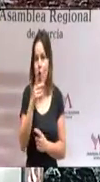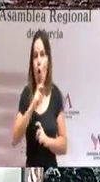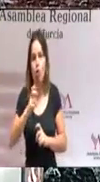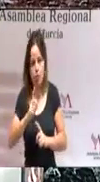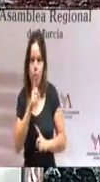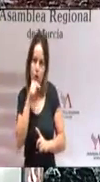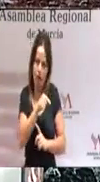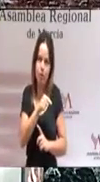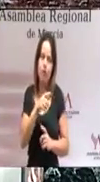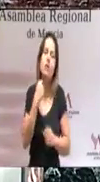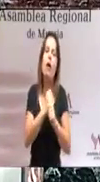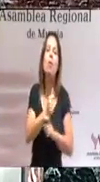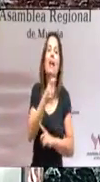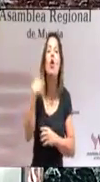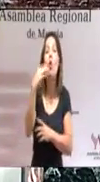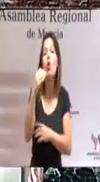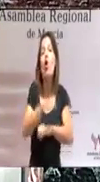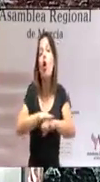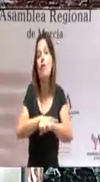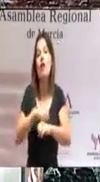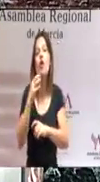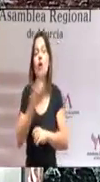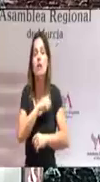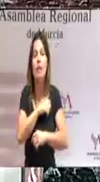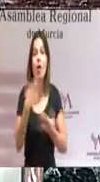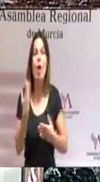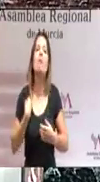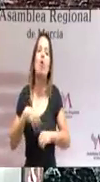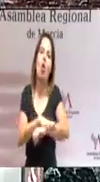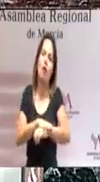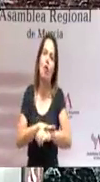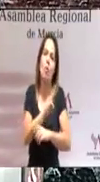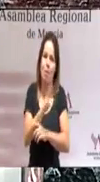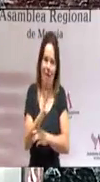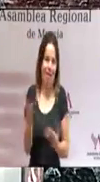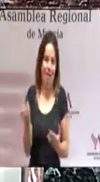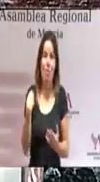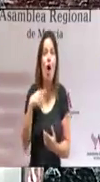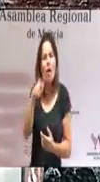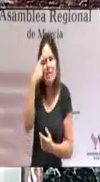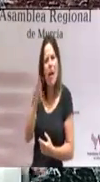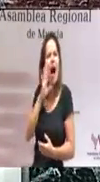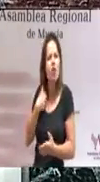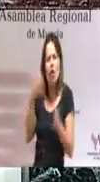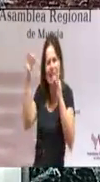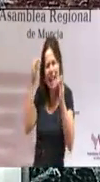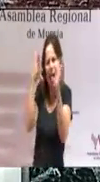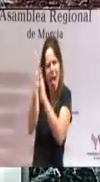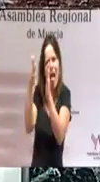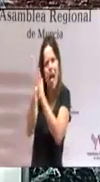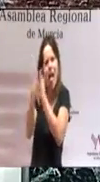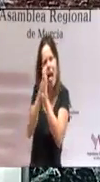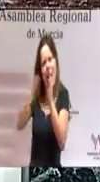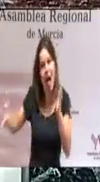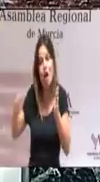cuestión. Y el único Gobierno de España que está diciendo en favor del Mar Menor es el Gobierno del Partido Popular, como usted sabe, y yo expuse ayer detalladamente. Y